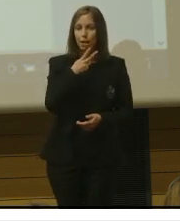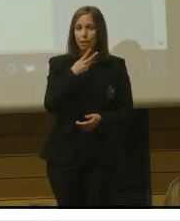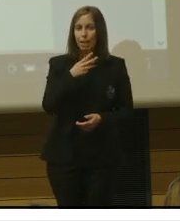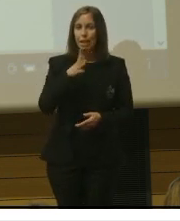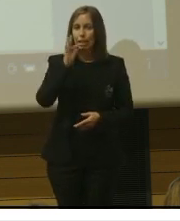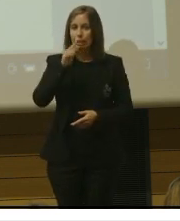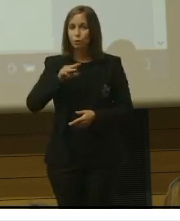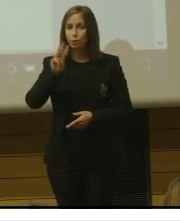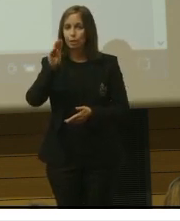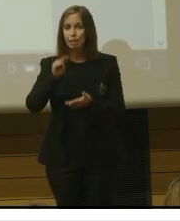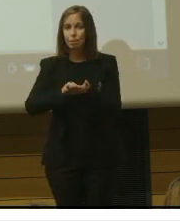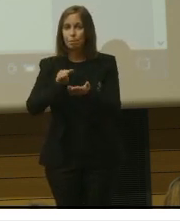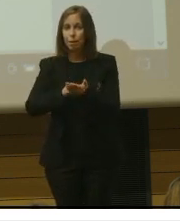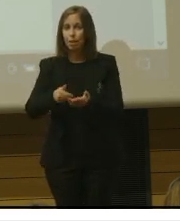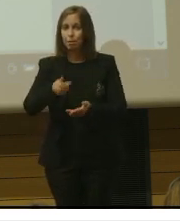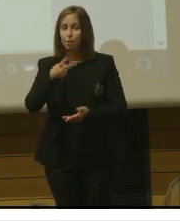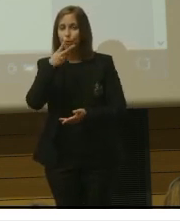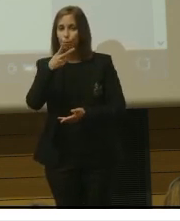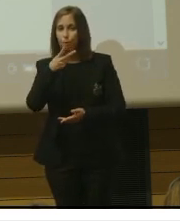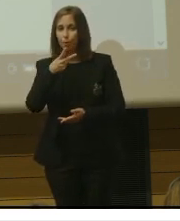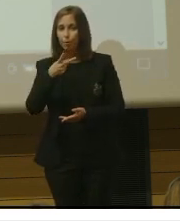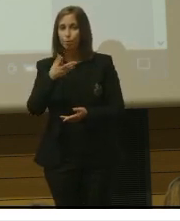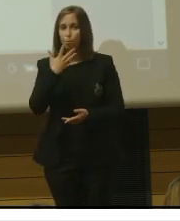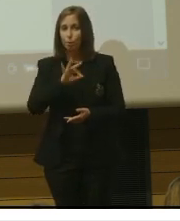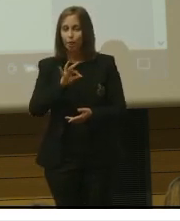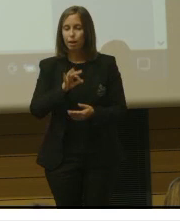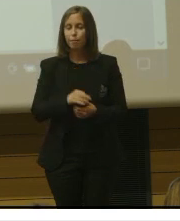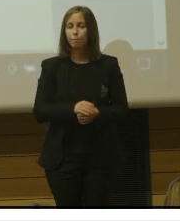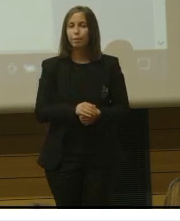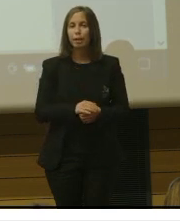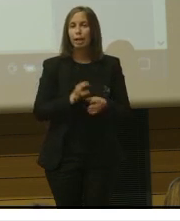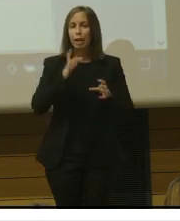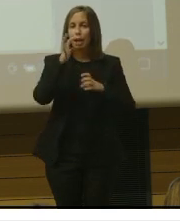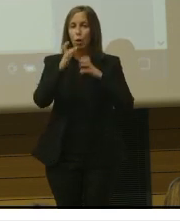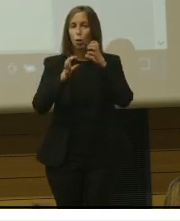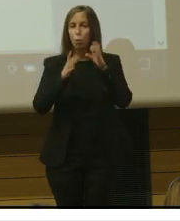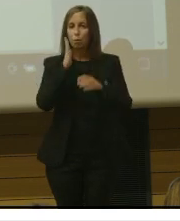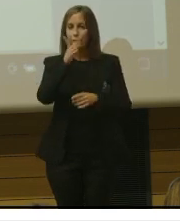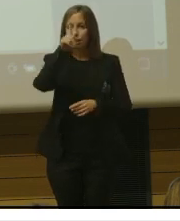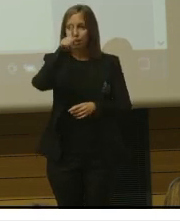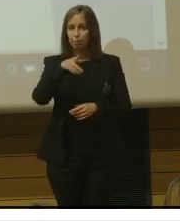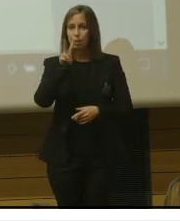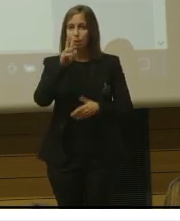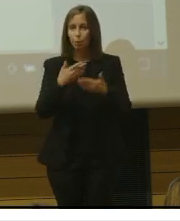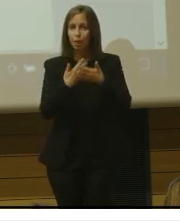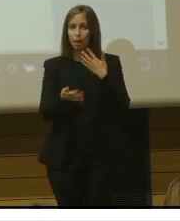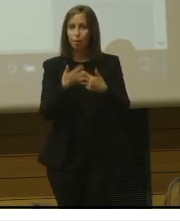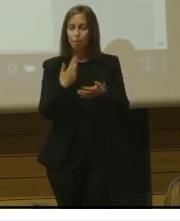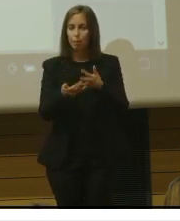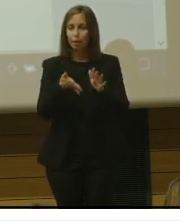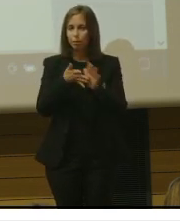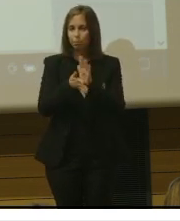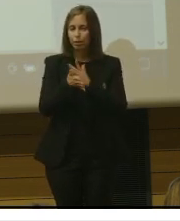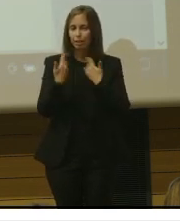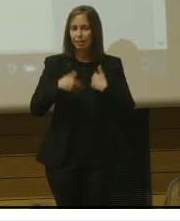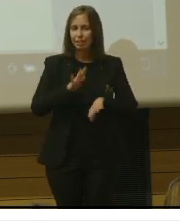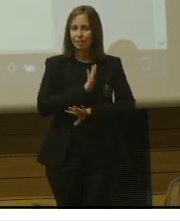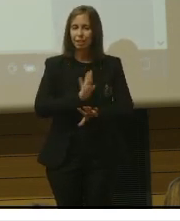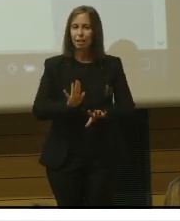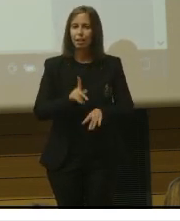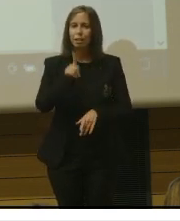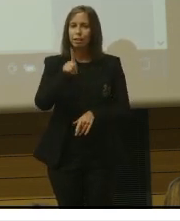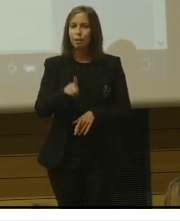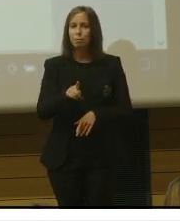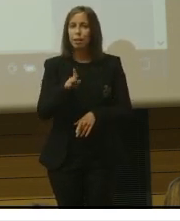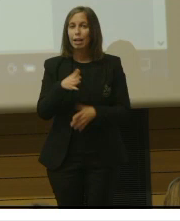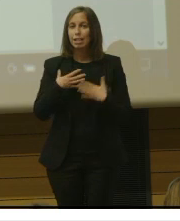veces más probabilidades de terminar siendo fumadores, obviamente la exposición a ese tabaco de segunda mano, ¿no? Que ha quedado hoy perfectamente expuesto. Y luego también la